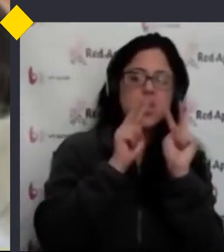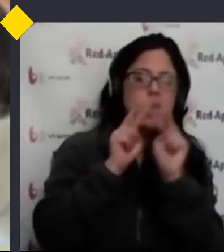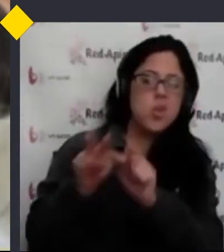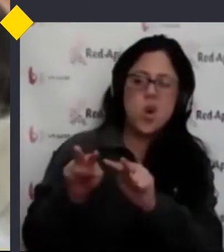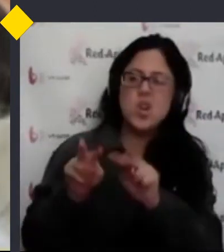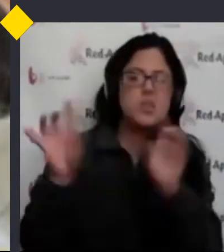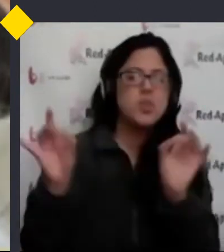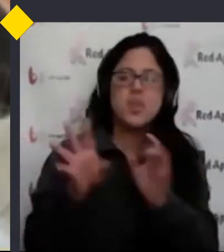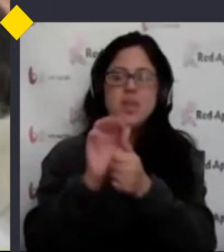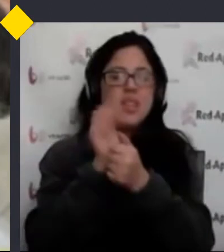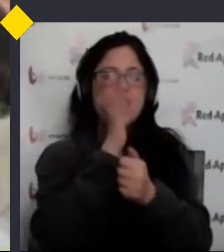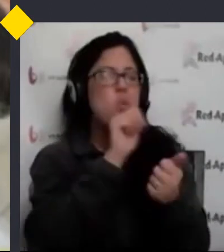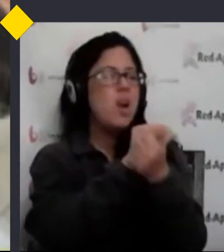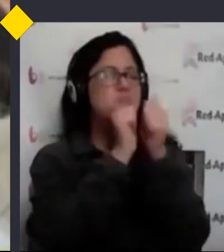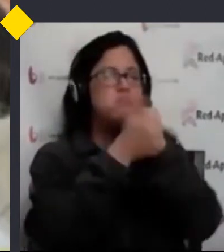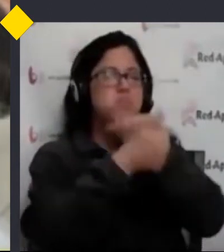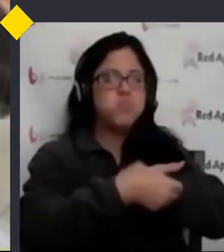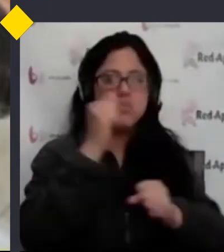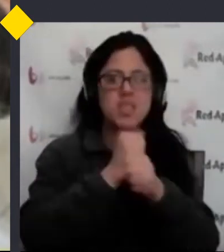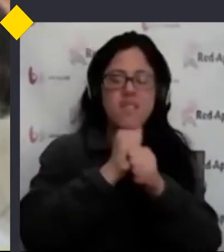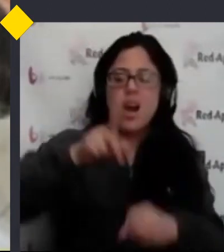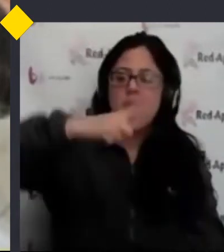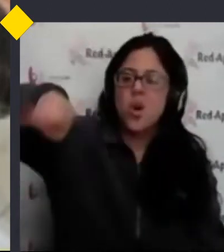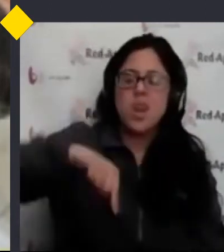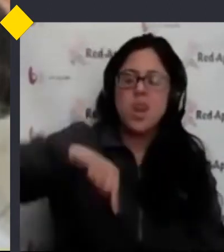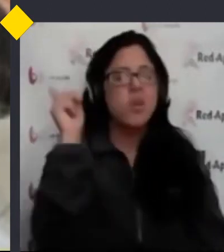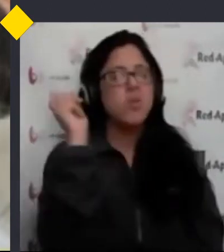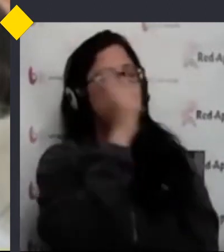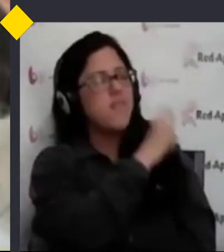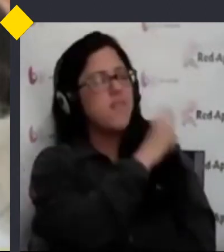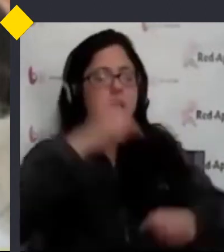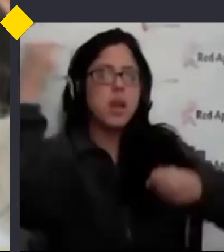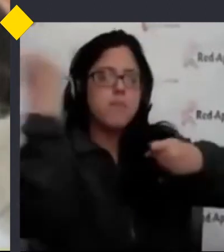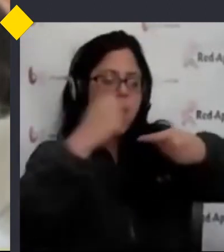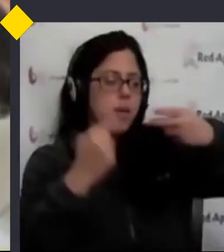adaptar a trabajar con ellos, va a ser difícil. Son puras barreras, puras